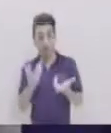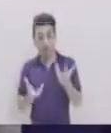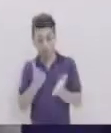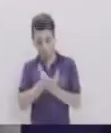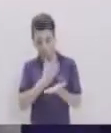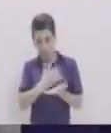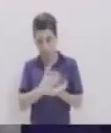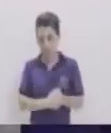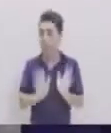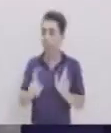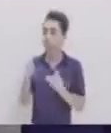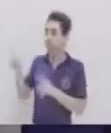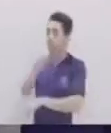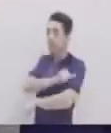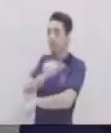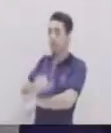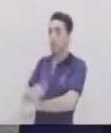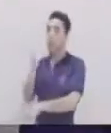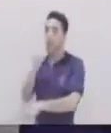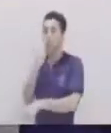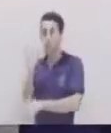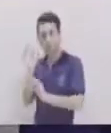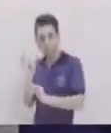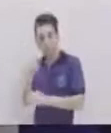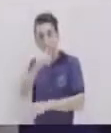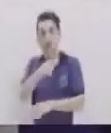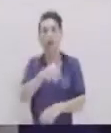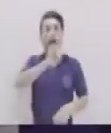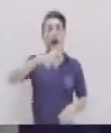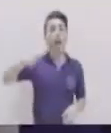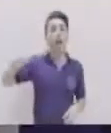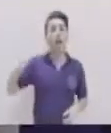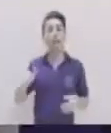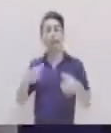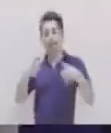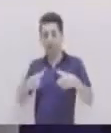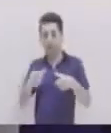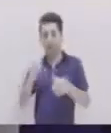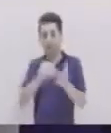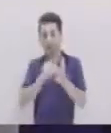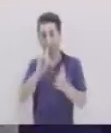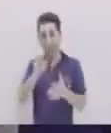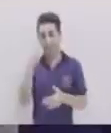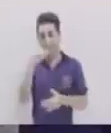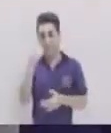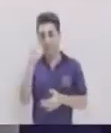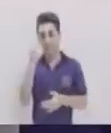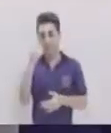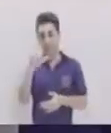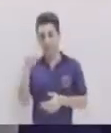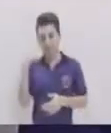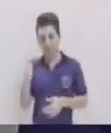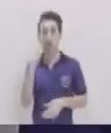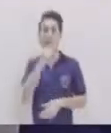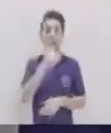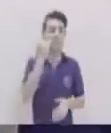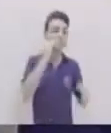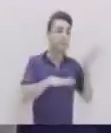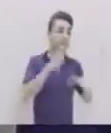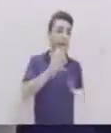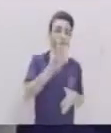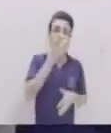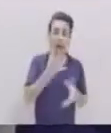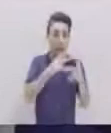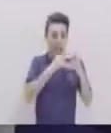Antigua saborean los dulces, en Jalapa preparan las quesadillas, en Izabal hacen pan de camote,